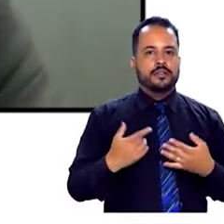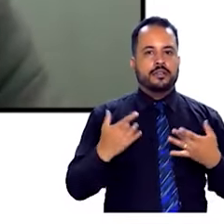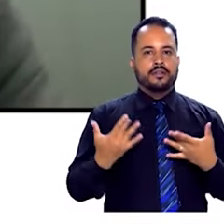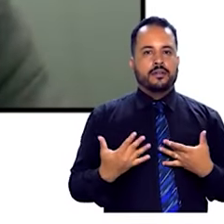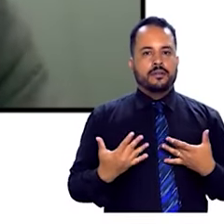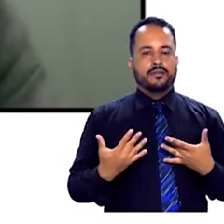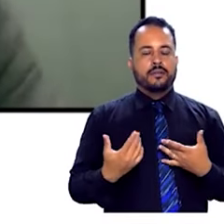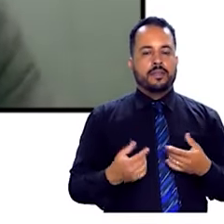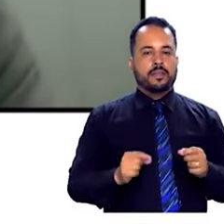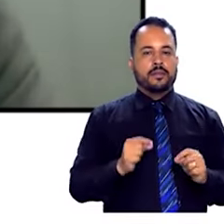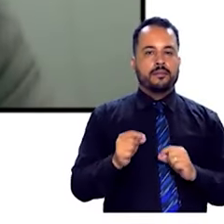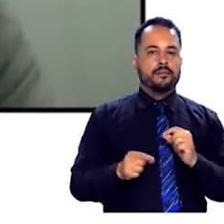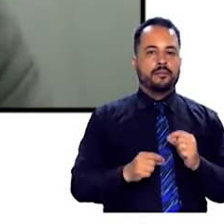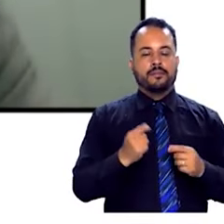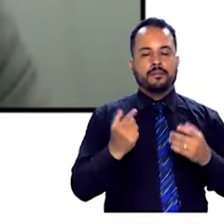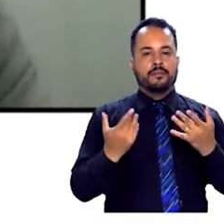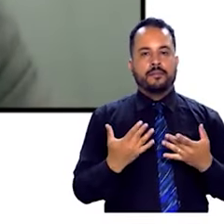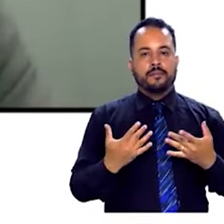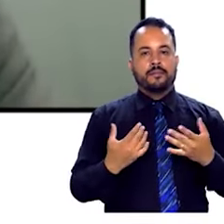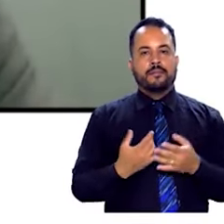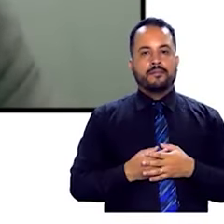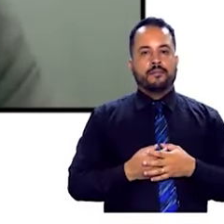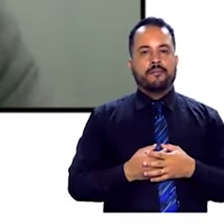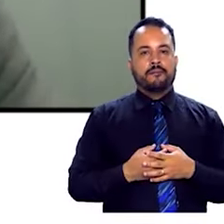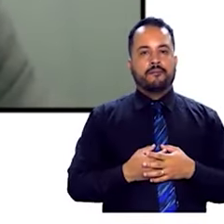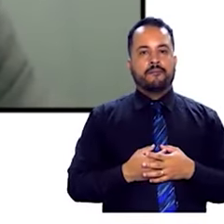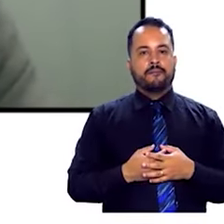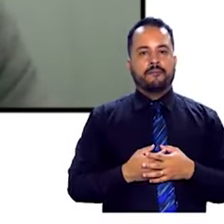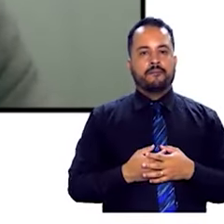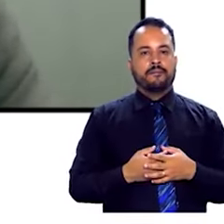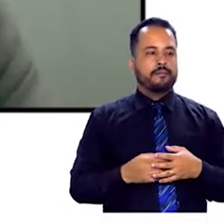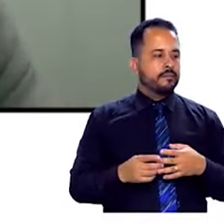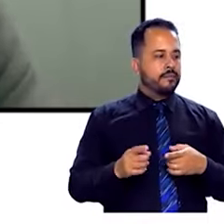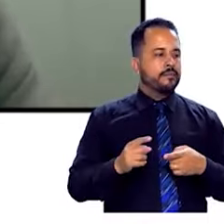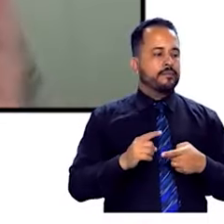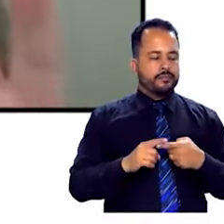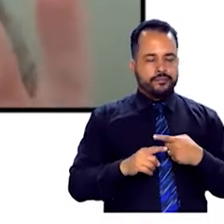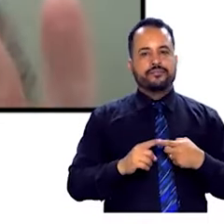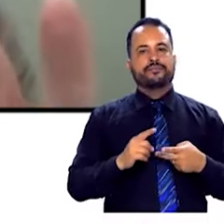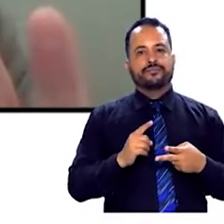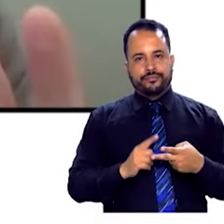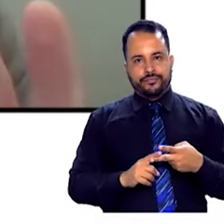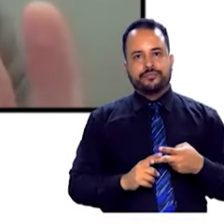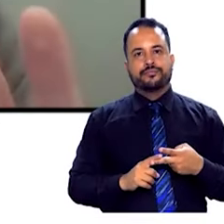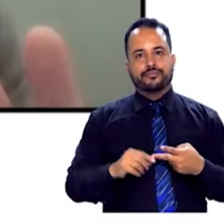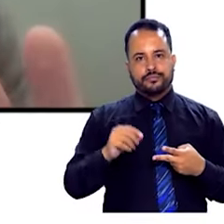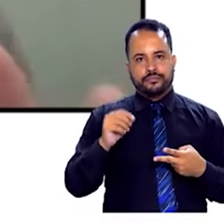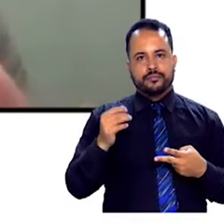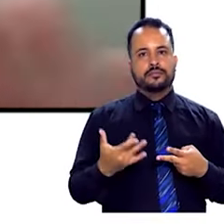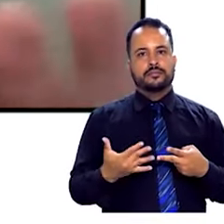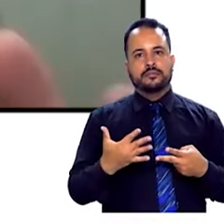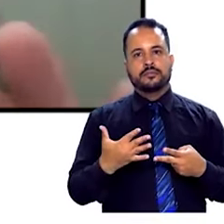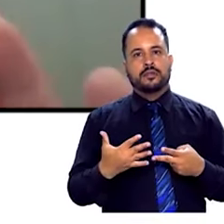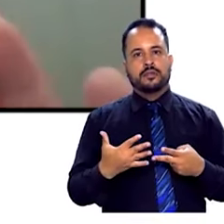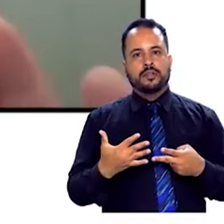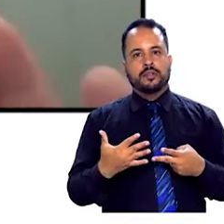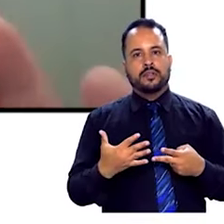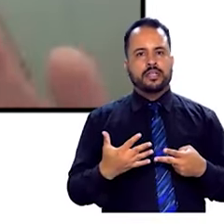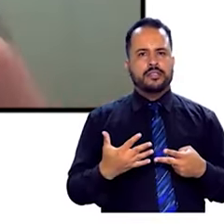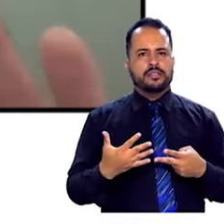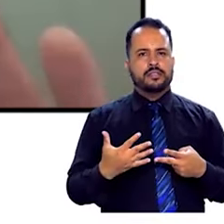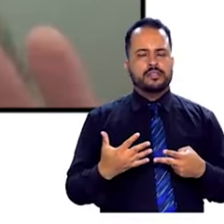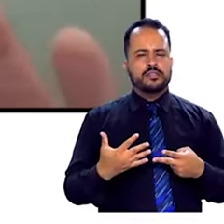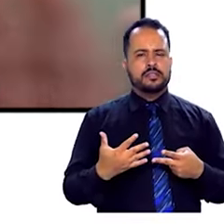insuficientes dos timal y insuficiencia en realidad Son categorías que tiena menos